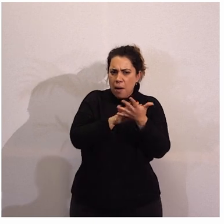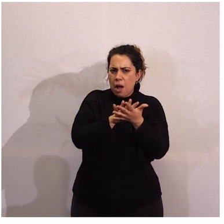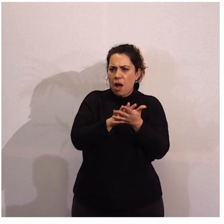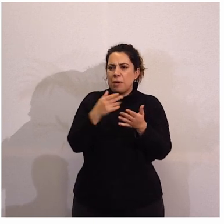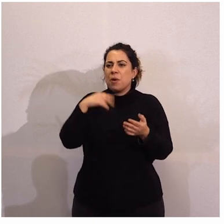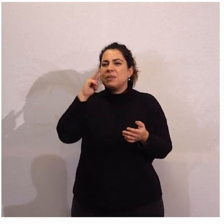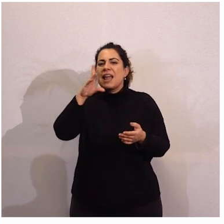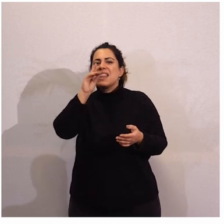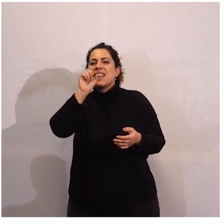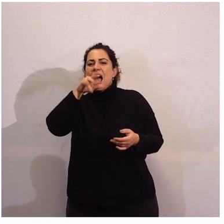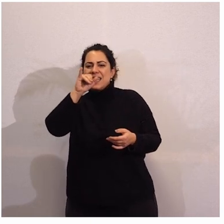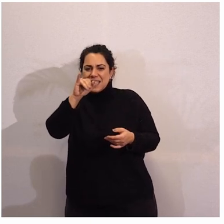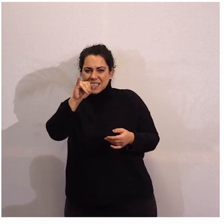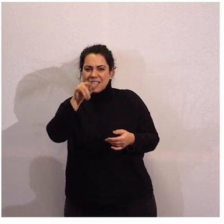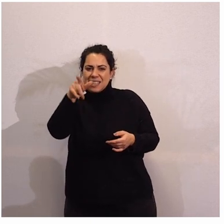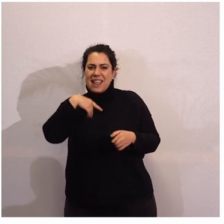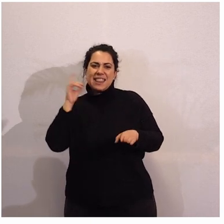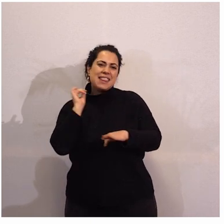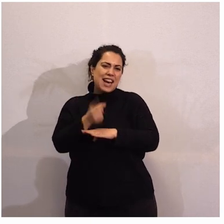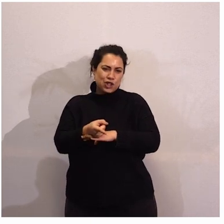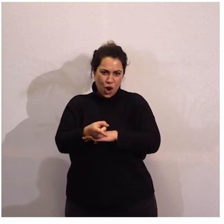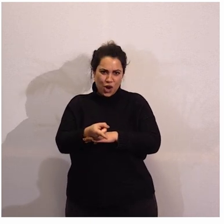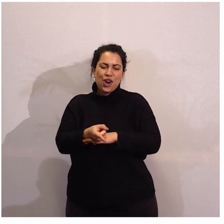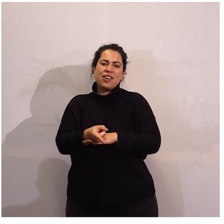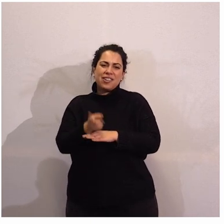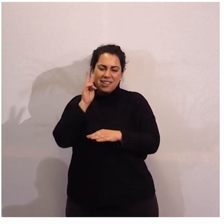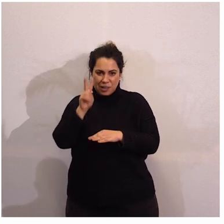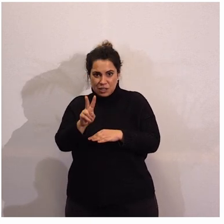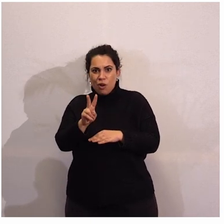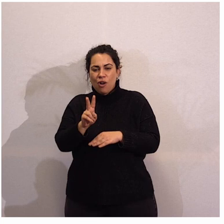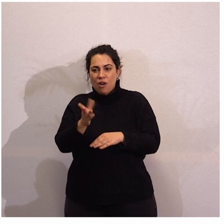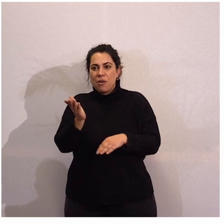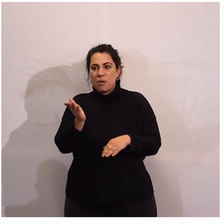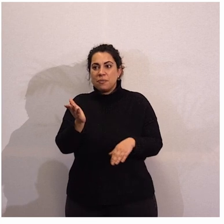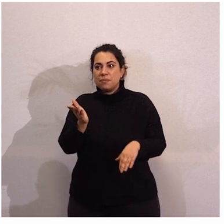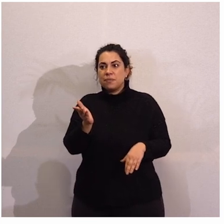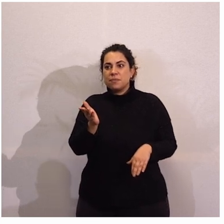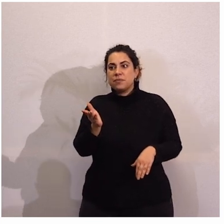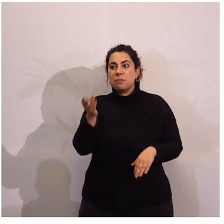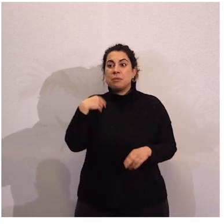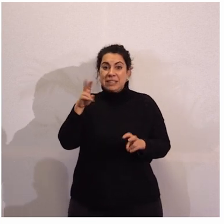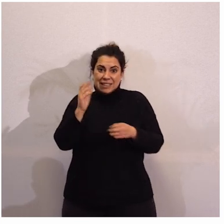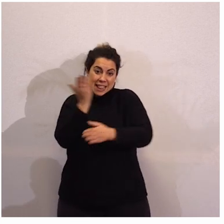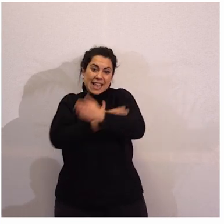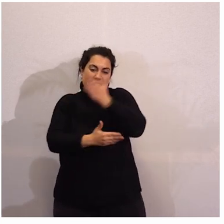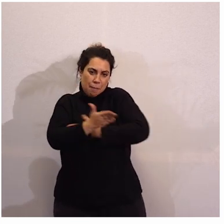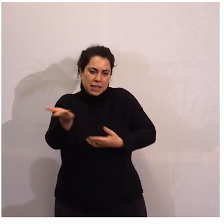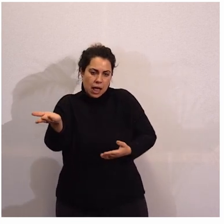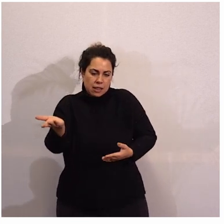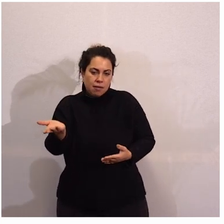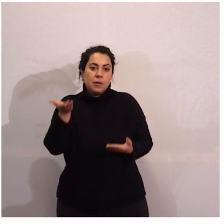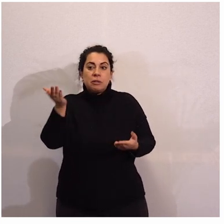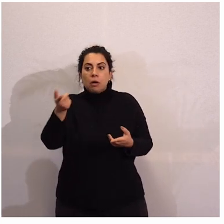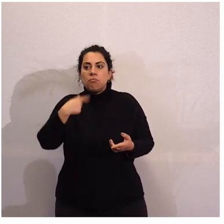visto a Dani, ¿no? Dani, el director, pues de los discapacitados. Pues con ellos